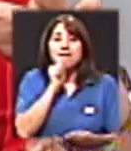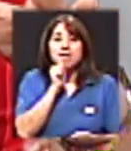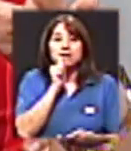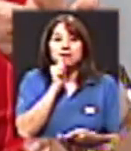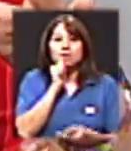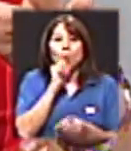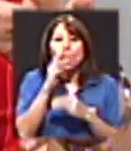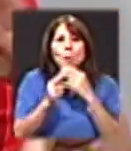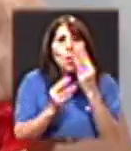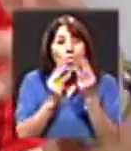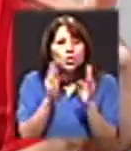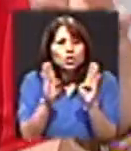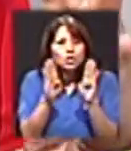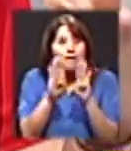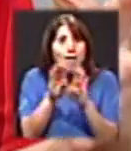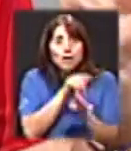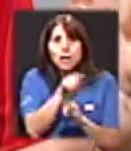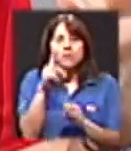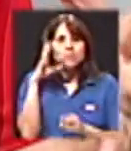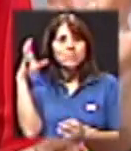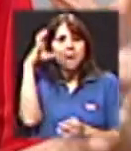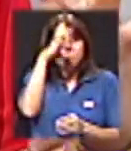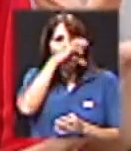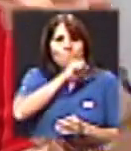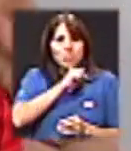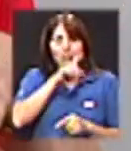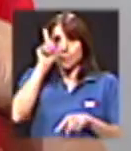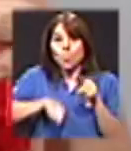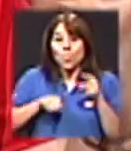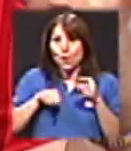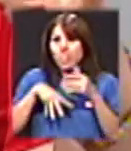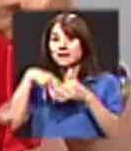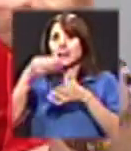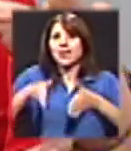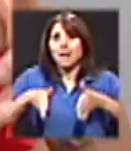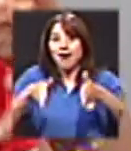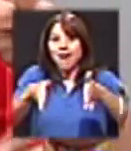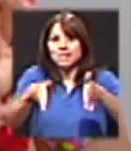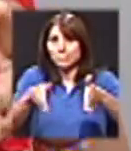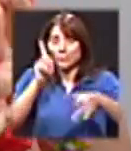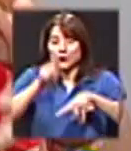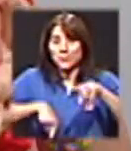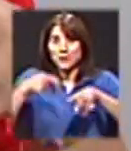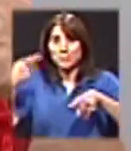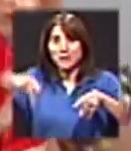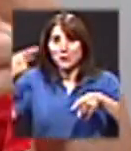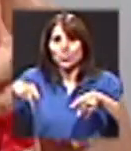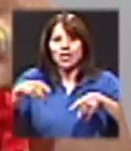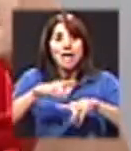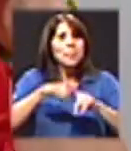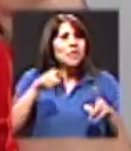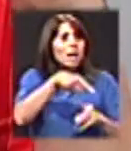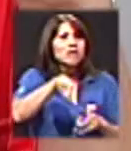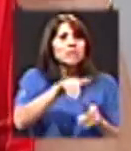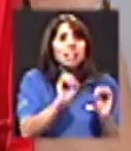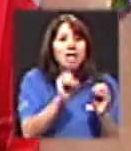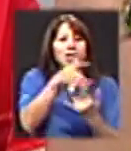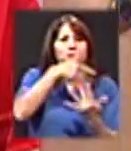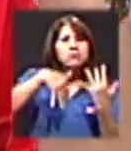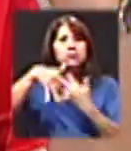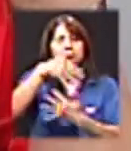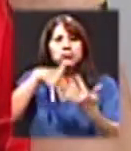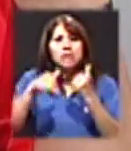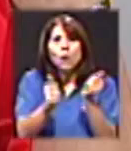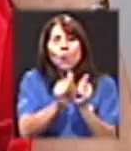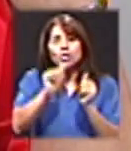de andar en la calle, porque no se puede andar en la calle porque es peligroso, ni tienen la experiencia de compartir con gente que tiene otro tipo de vivencia, otro tipo de necesidades.